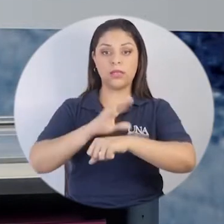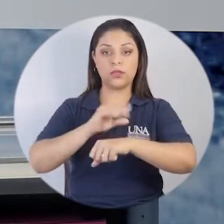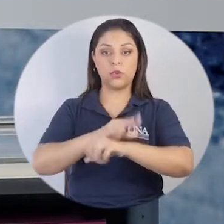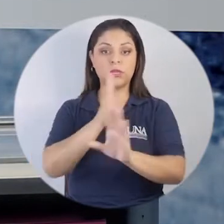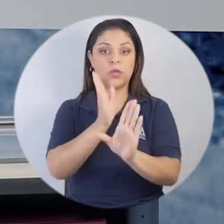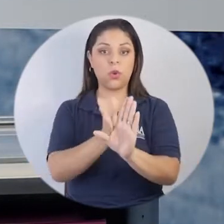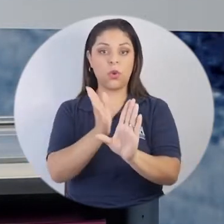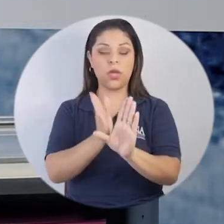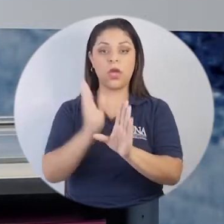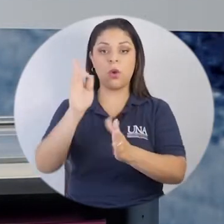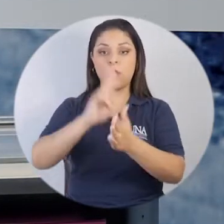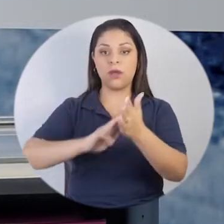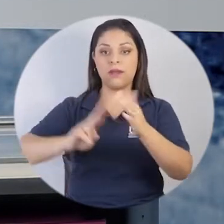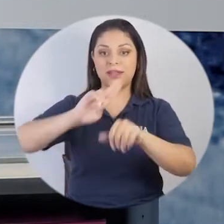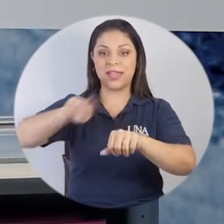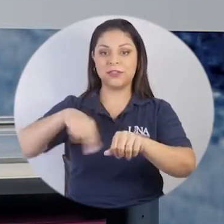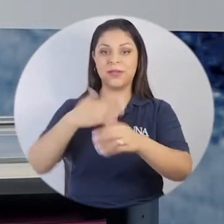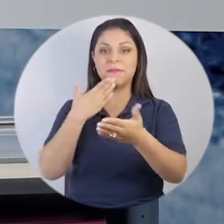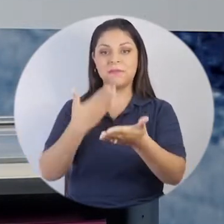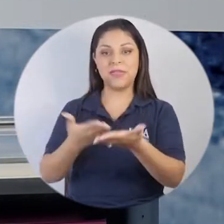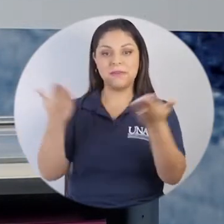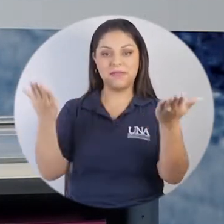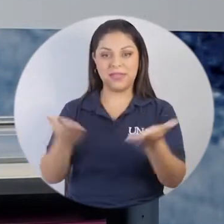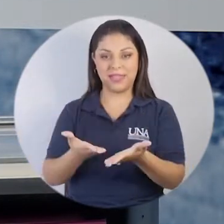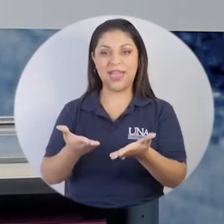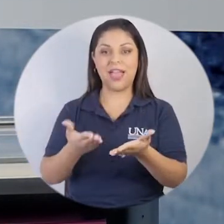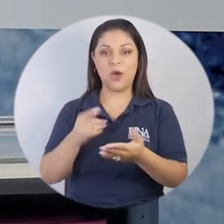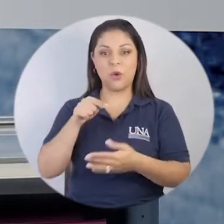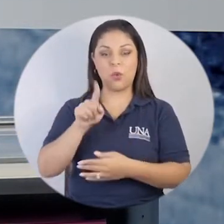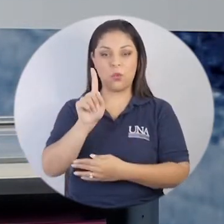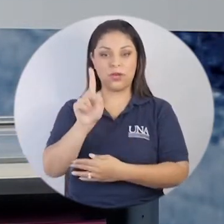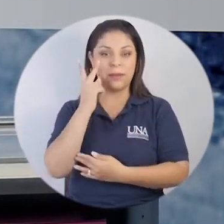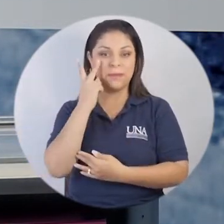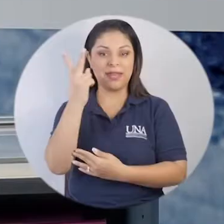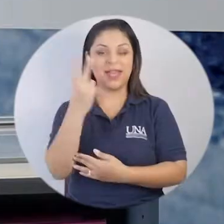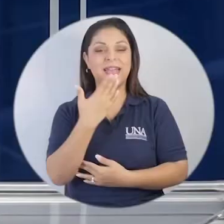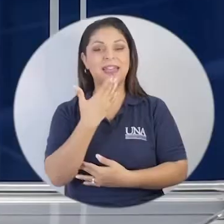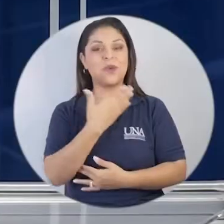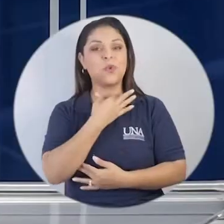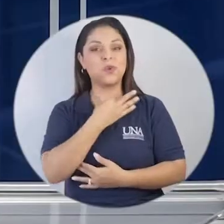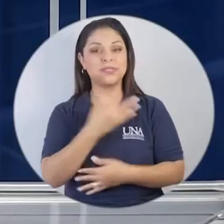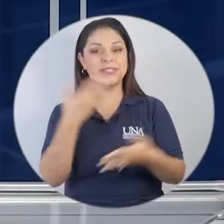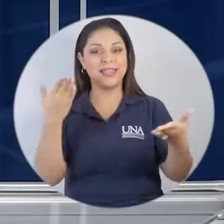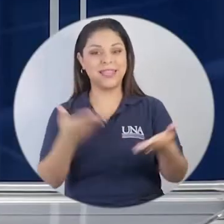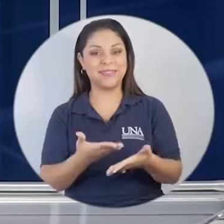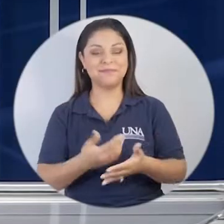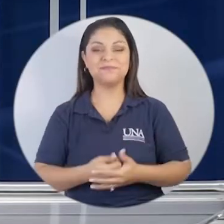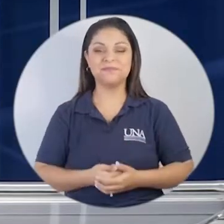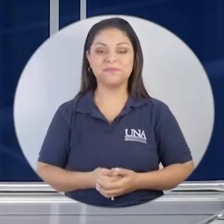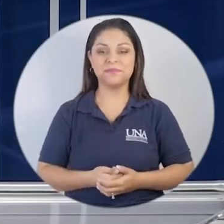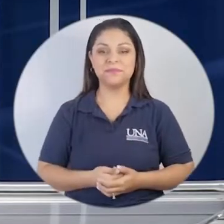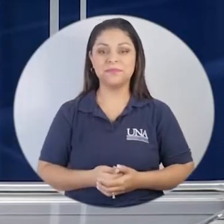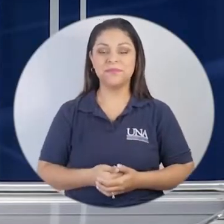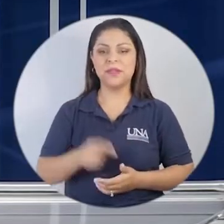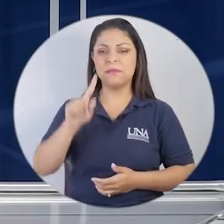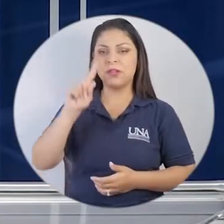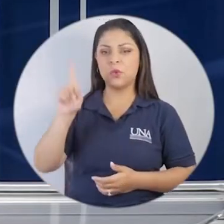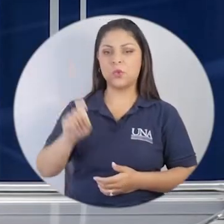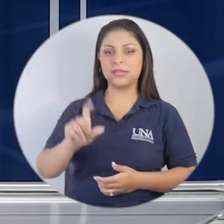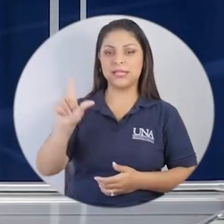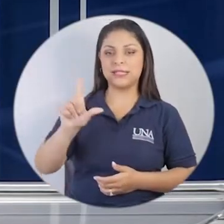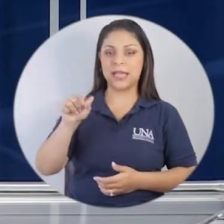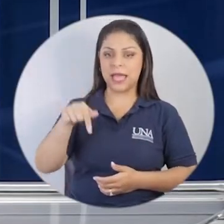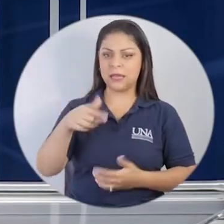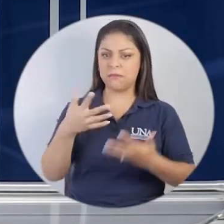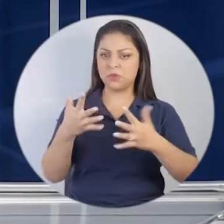la Universidad Nacional. Bienvenida, Lizeth, a Una Mirada. Muchas gracias, Mariel. Un placer estar aquí. Lizeth, en Costa Rica hay